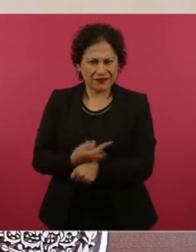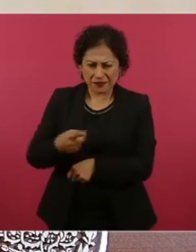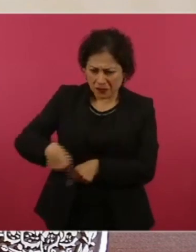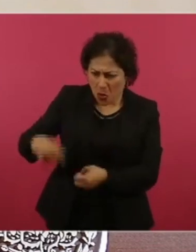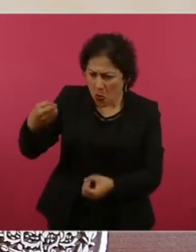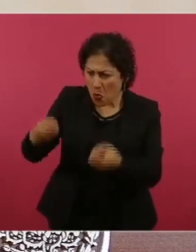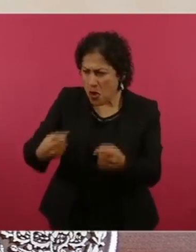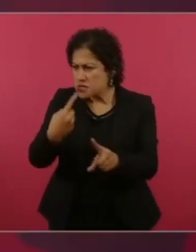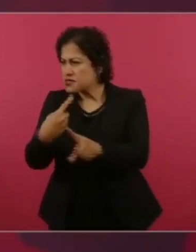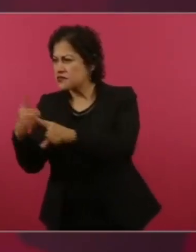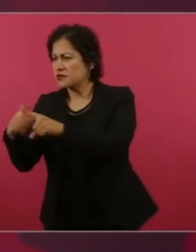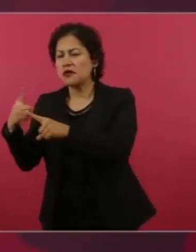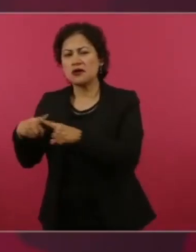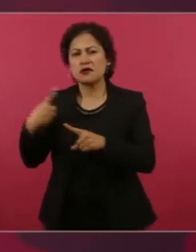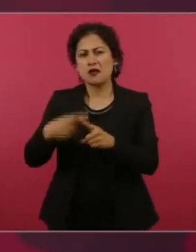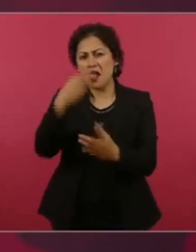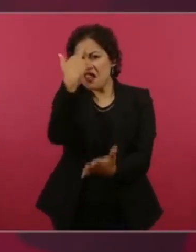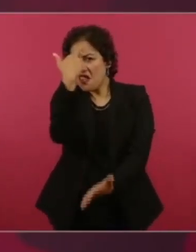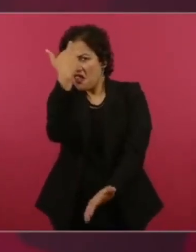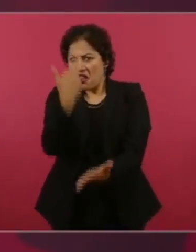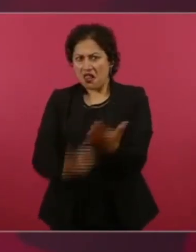y con evidente